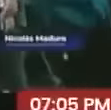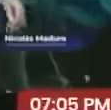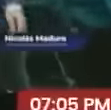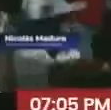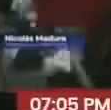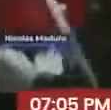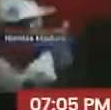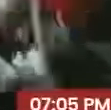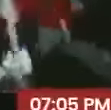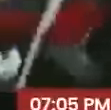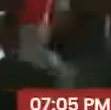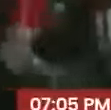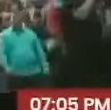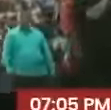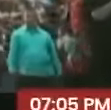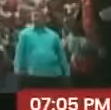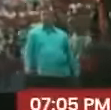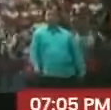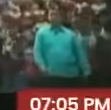Jueves.